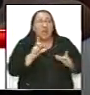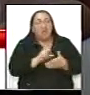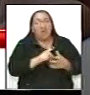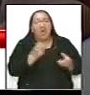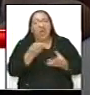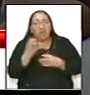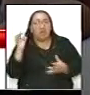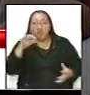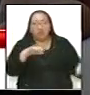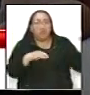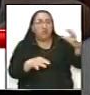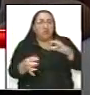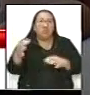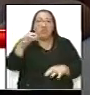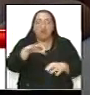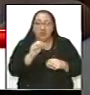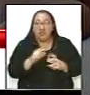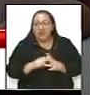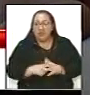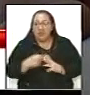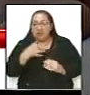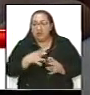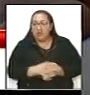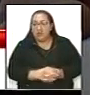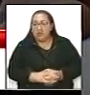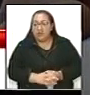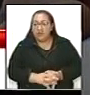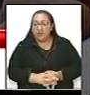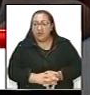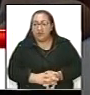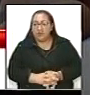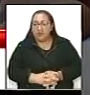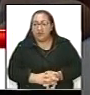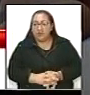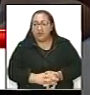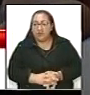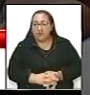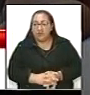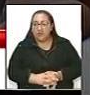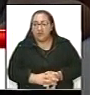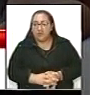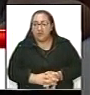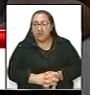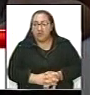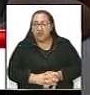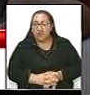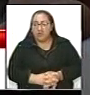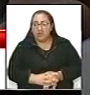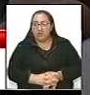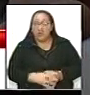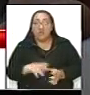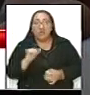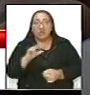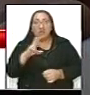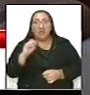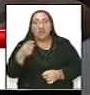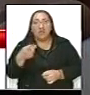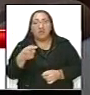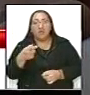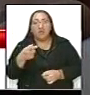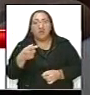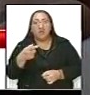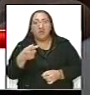Arequipa, van delegaciones, ahora están empezando a ir en delegaciones muy numerosas, y 30.000 músicos. Son más de